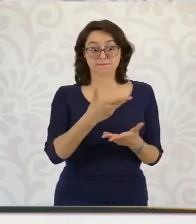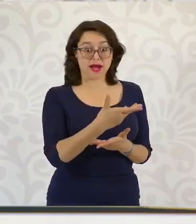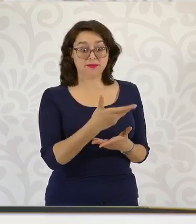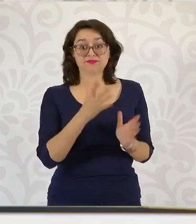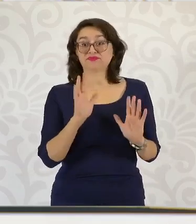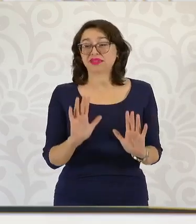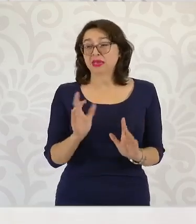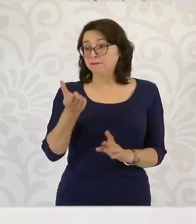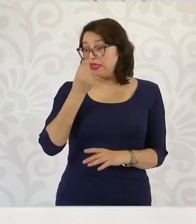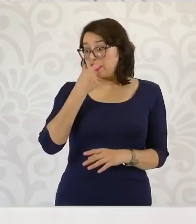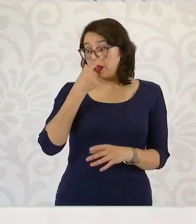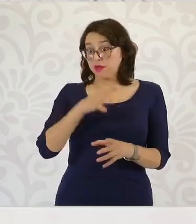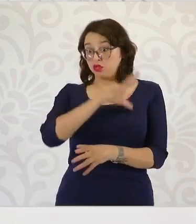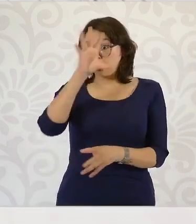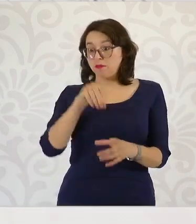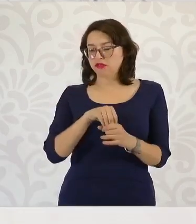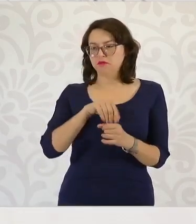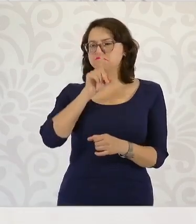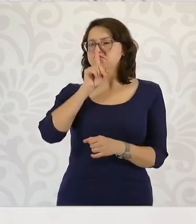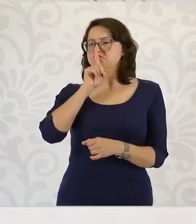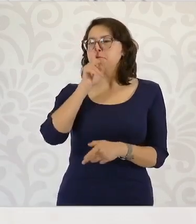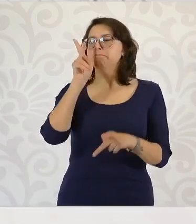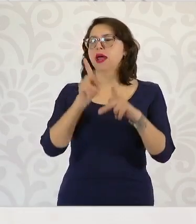medicamentos que estaban en el Seguro Popular.